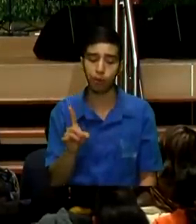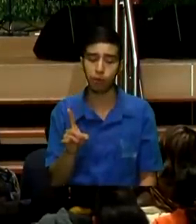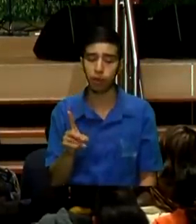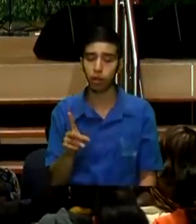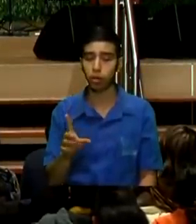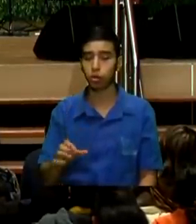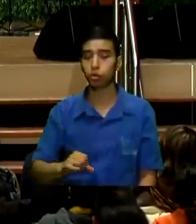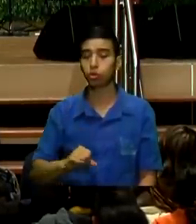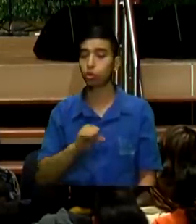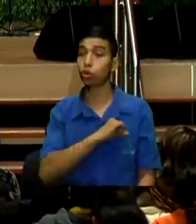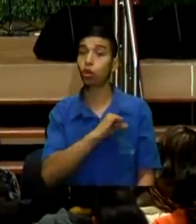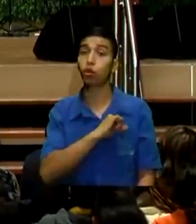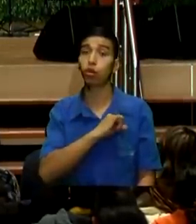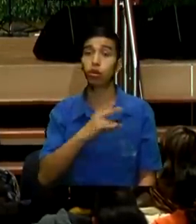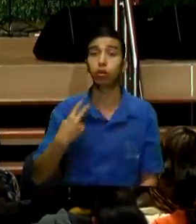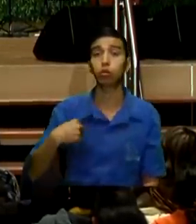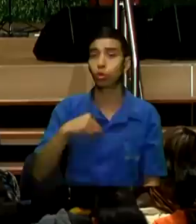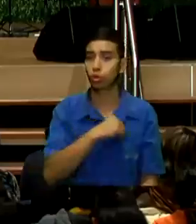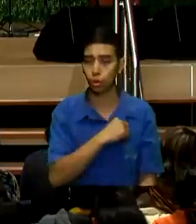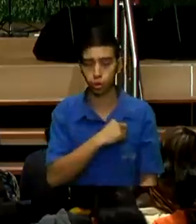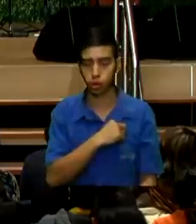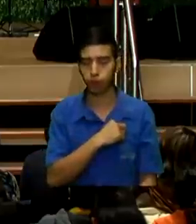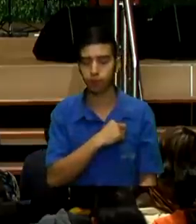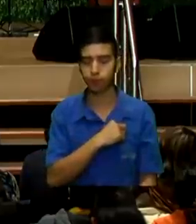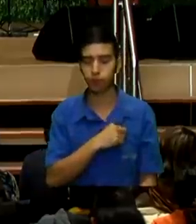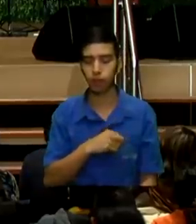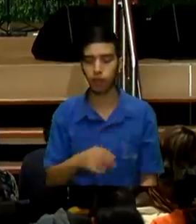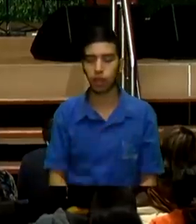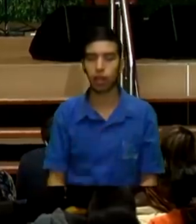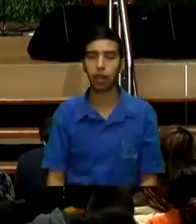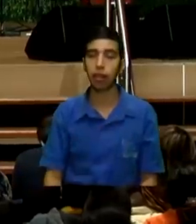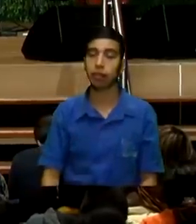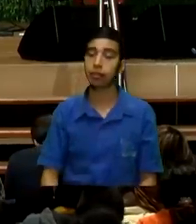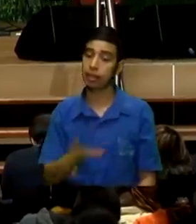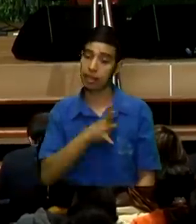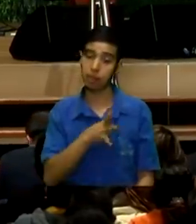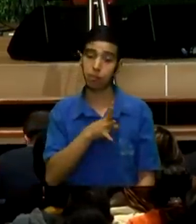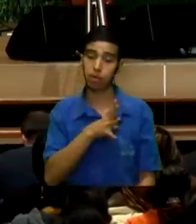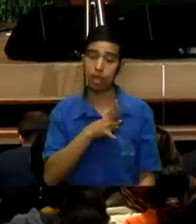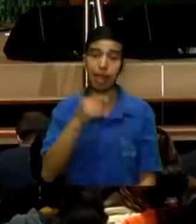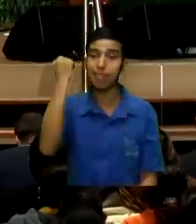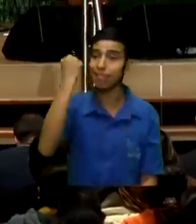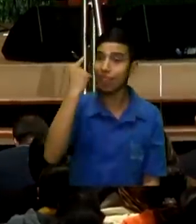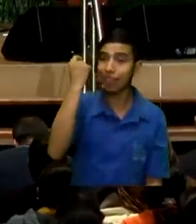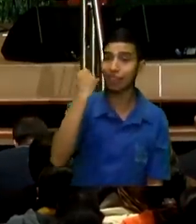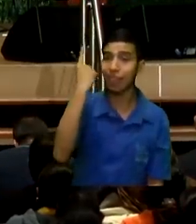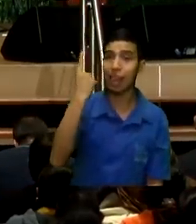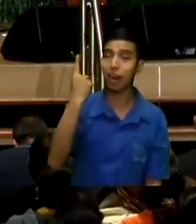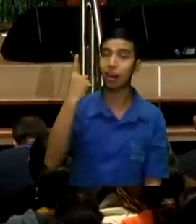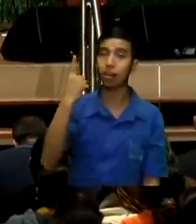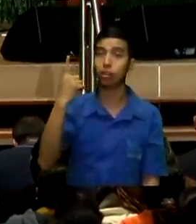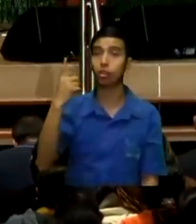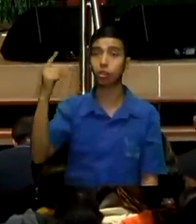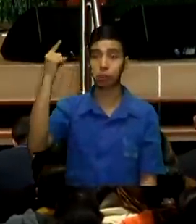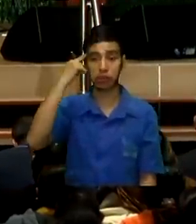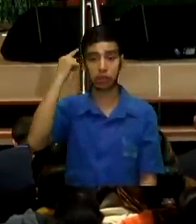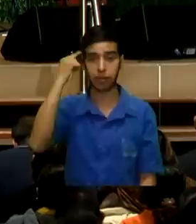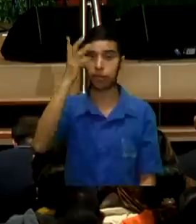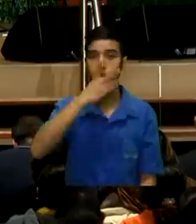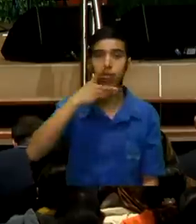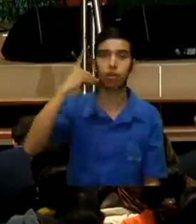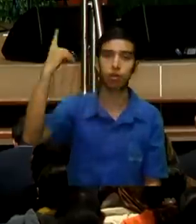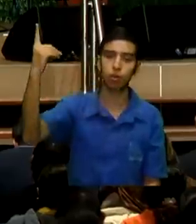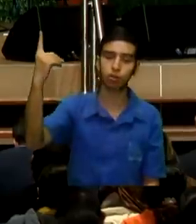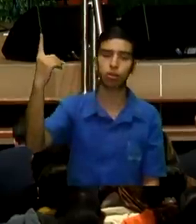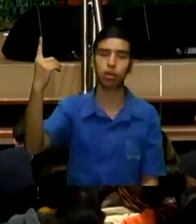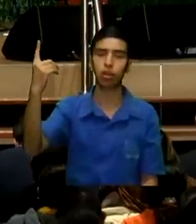los de Dios. Entonces tenemos que encajar en los pensamientos de Dios. Entonces le dice, ubícate por favor, cómprate un